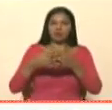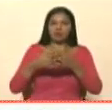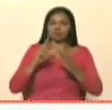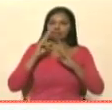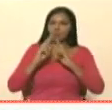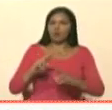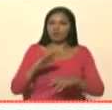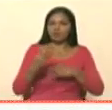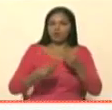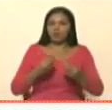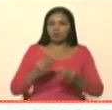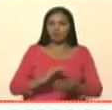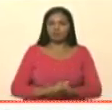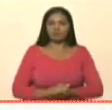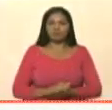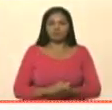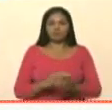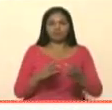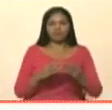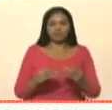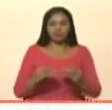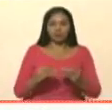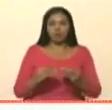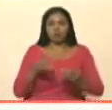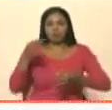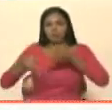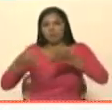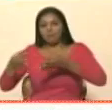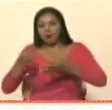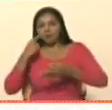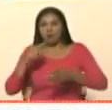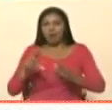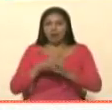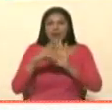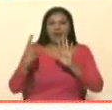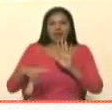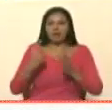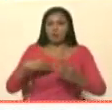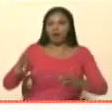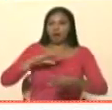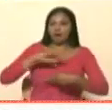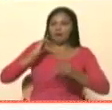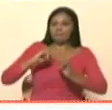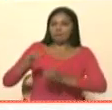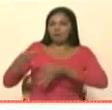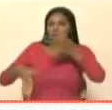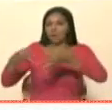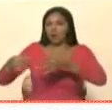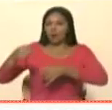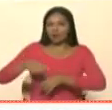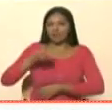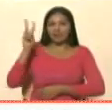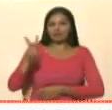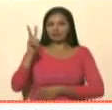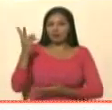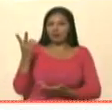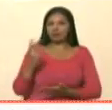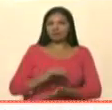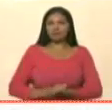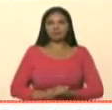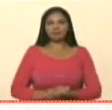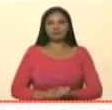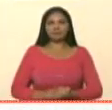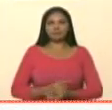Resultado, los tribunales de Estados Unidos de manera ilegal lo reconocieron como abogado de la República y